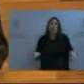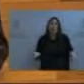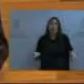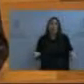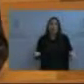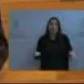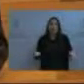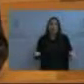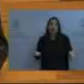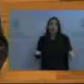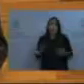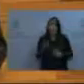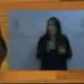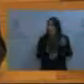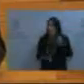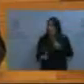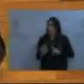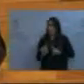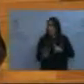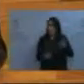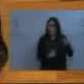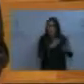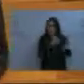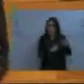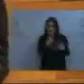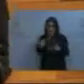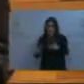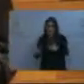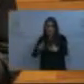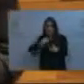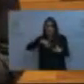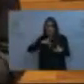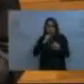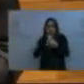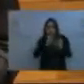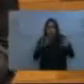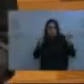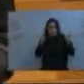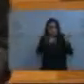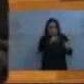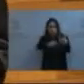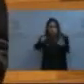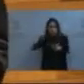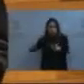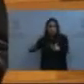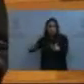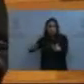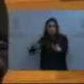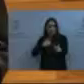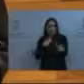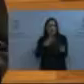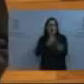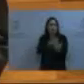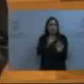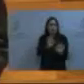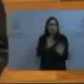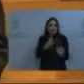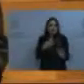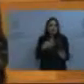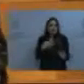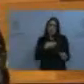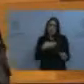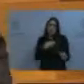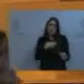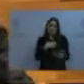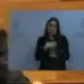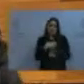que los problemas de los ciudadanos para los que trabajamos en este Parlamento no se pueden afrontar así. No se pueden afrontar